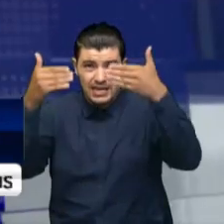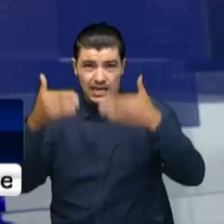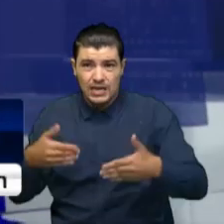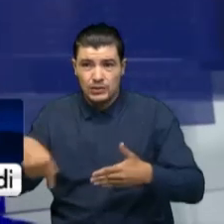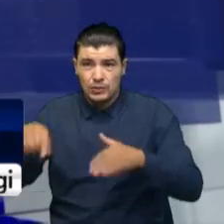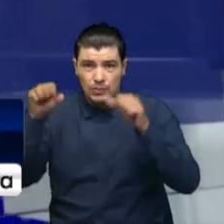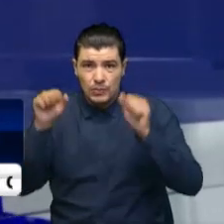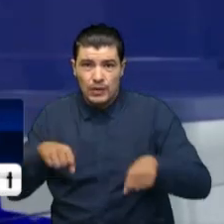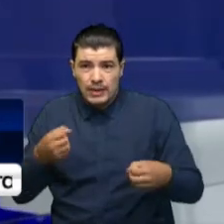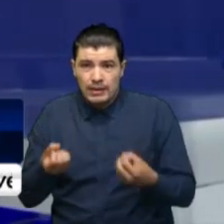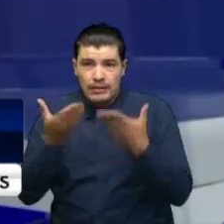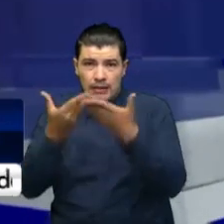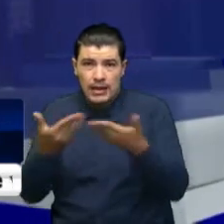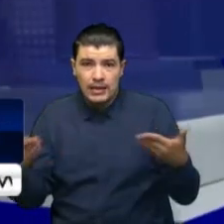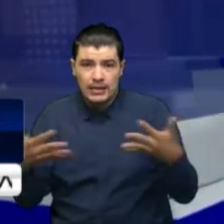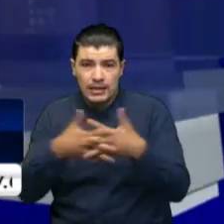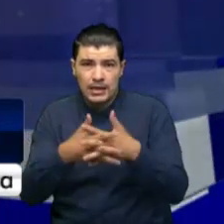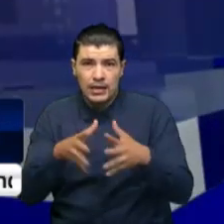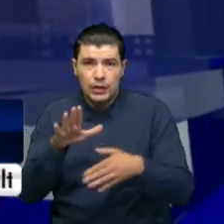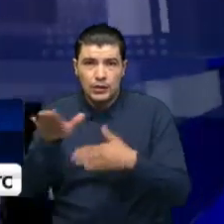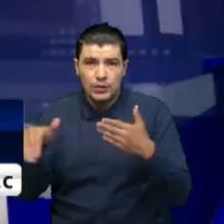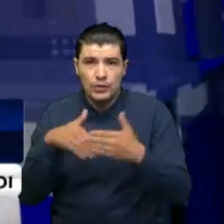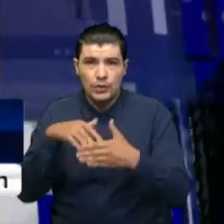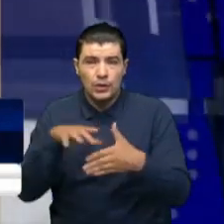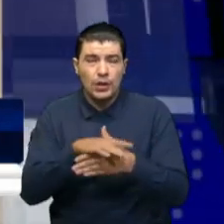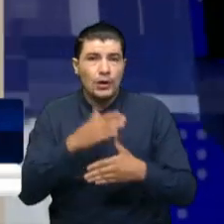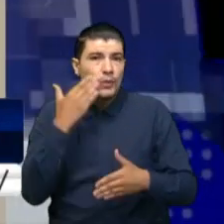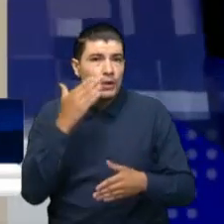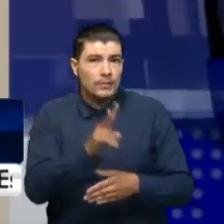esta integración de todos los taxistas es el 28 de